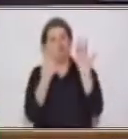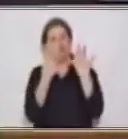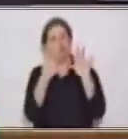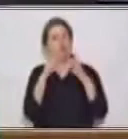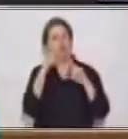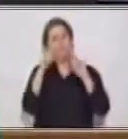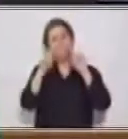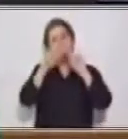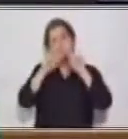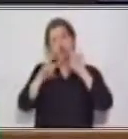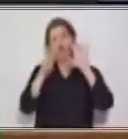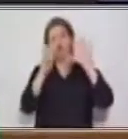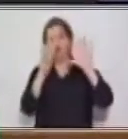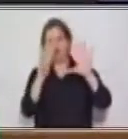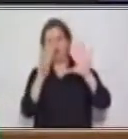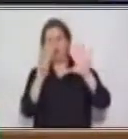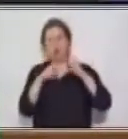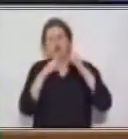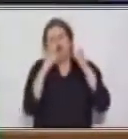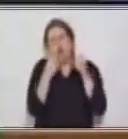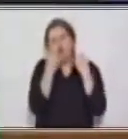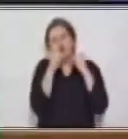¿Cómo podemos hacer 19 por 8?